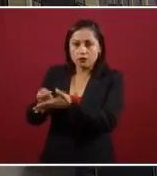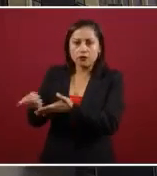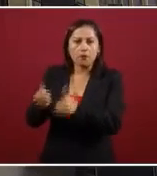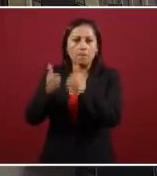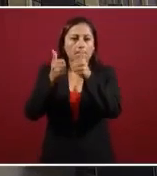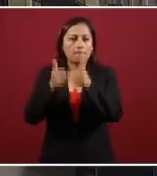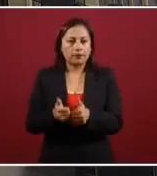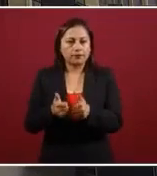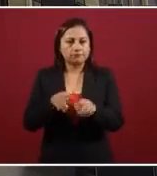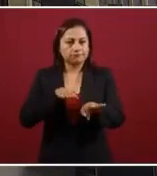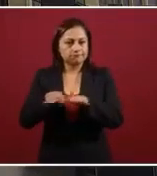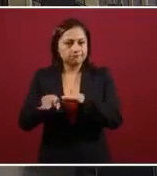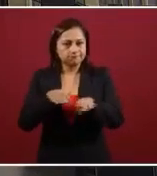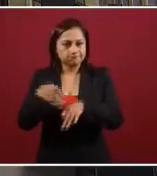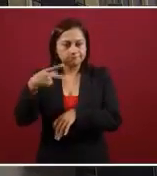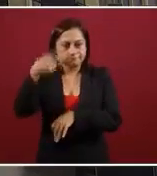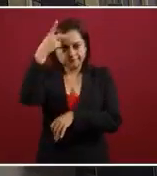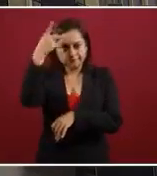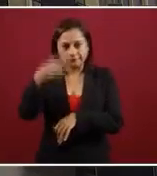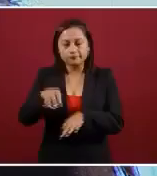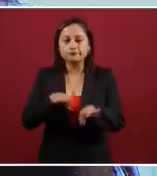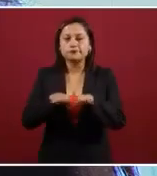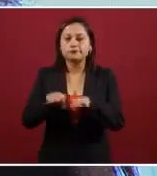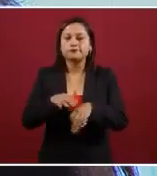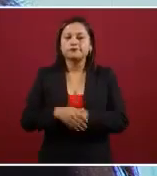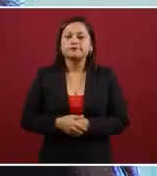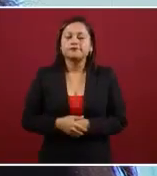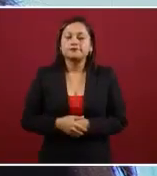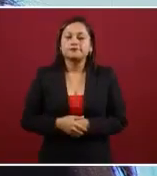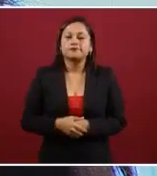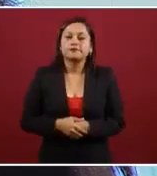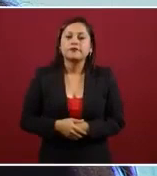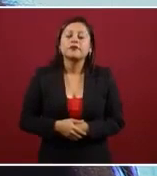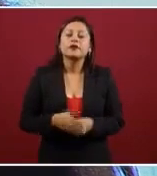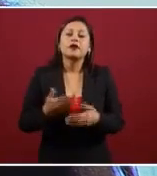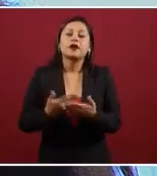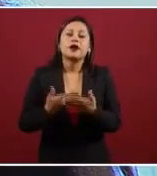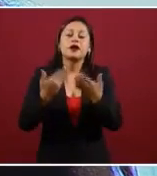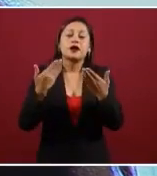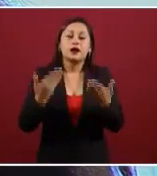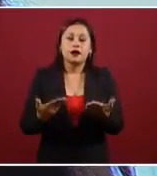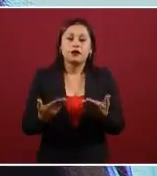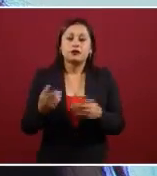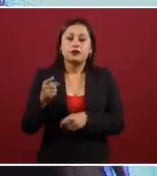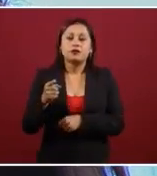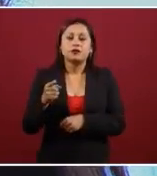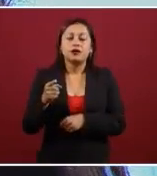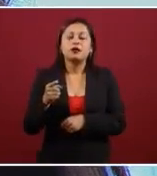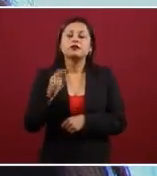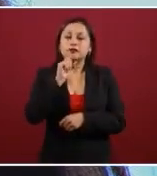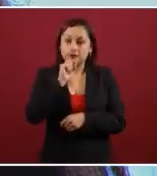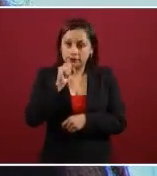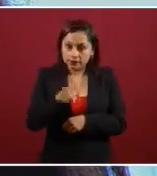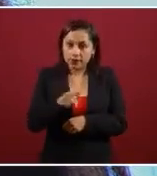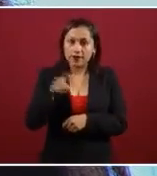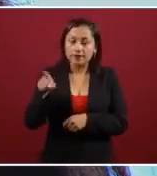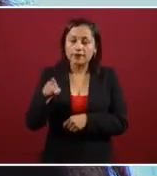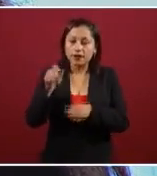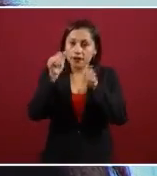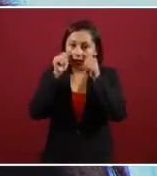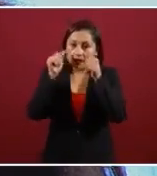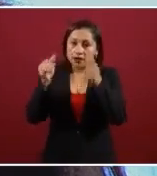productivos, con eso vamos a recuperar algunas especies nativas, hablo sobre todo de